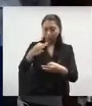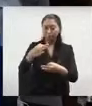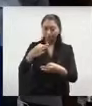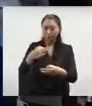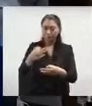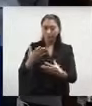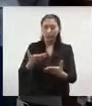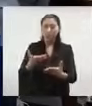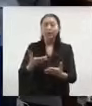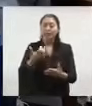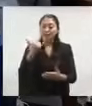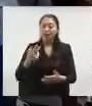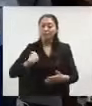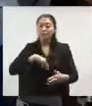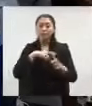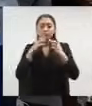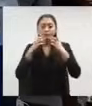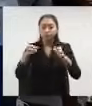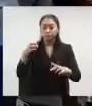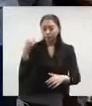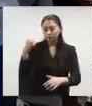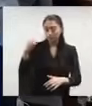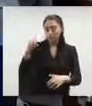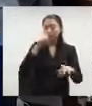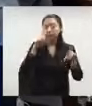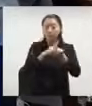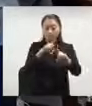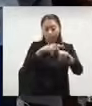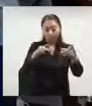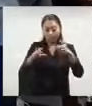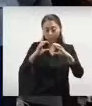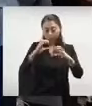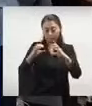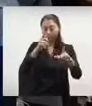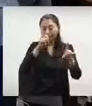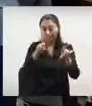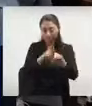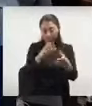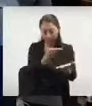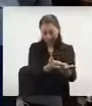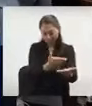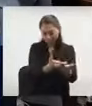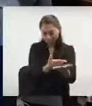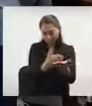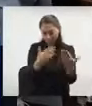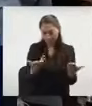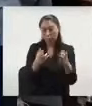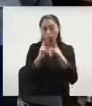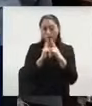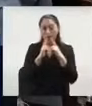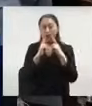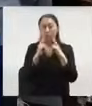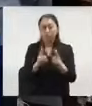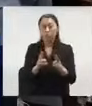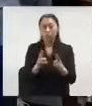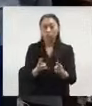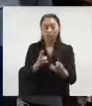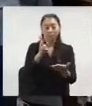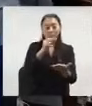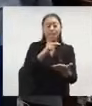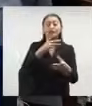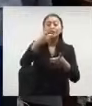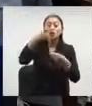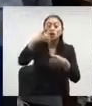que hicimos pública el sábado también a los medios. Y también requeriríamos, evidentemente, una respuesta por escrito